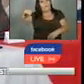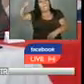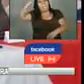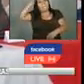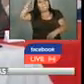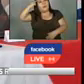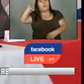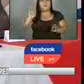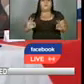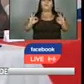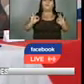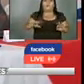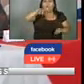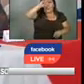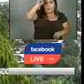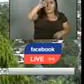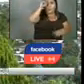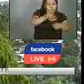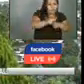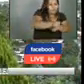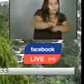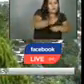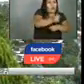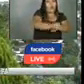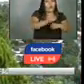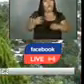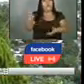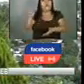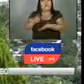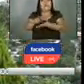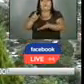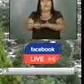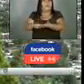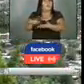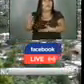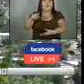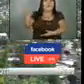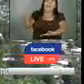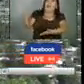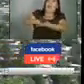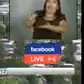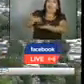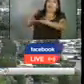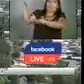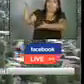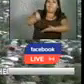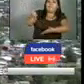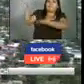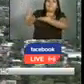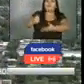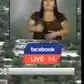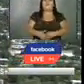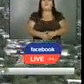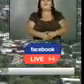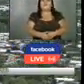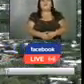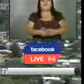está en la apuesta agrícola y solventar la deuda del Estado sin recurrir a más préstamos. El problema